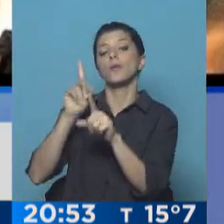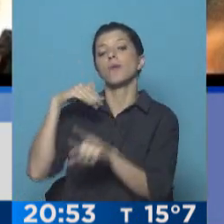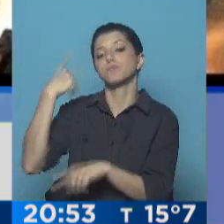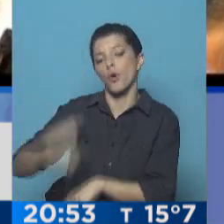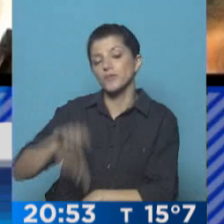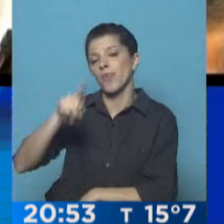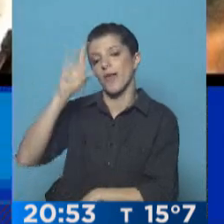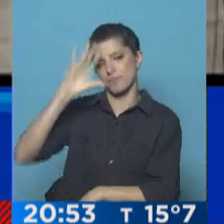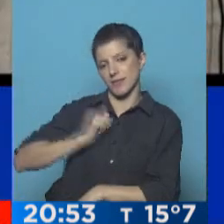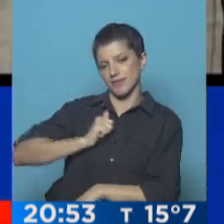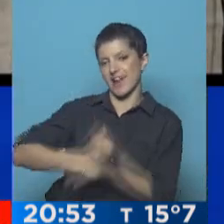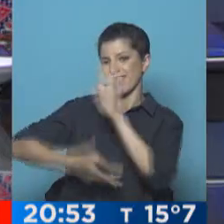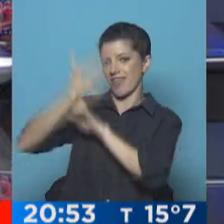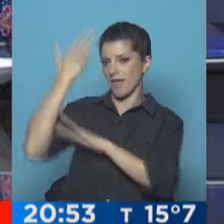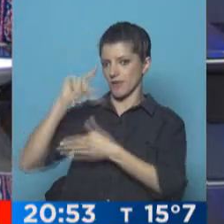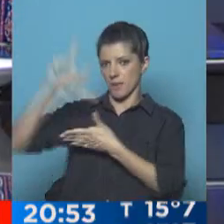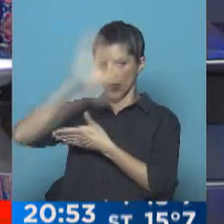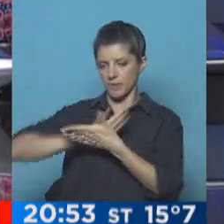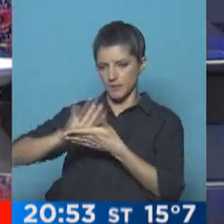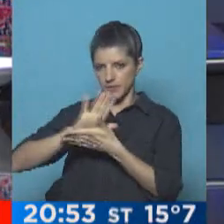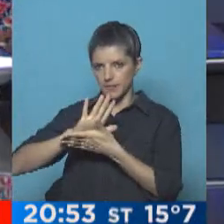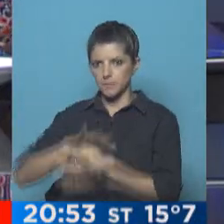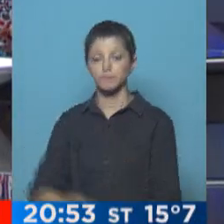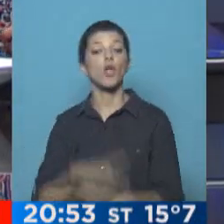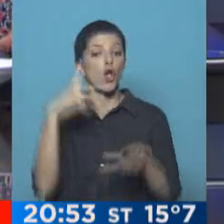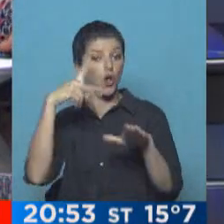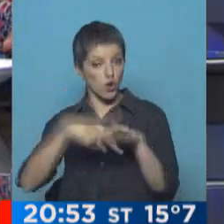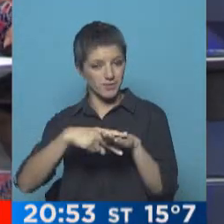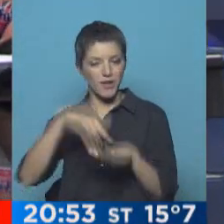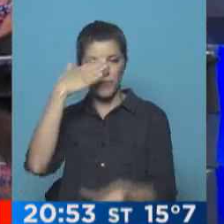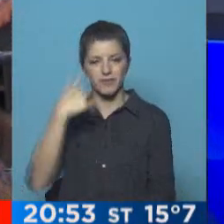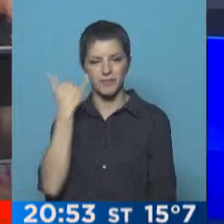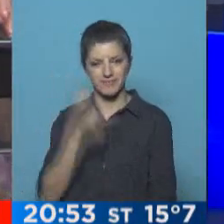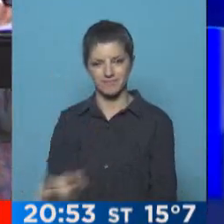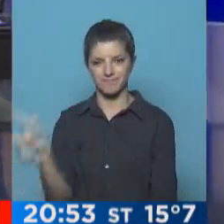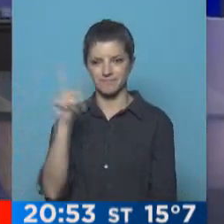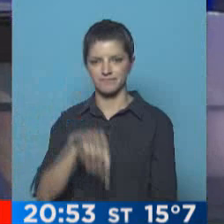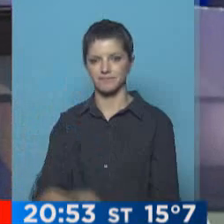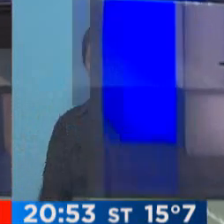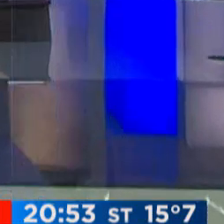Latina. ¿Nueva pausa? Es la última, ya volvemos. Ya está.